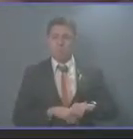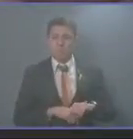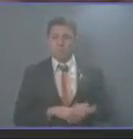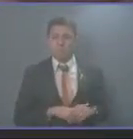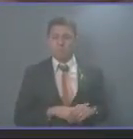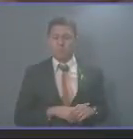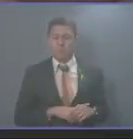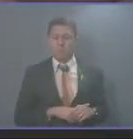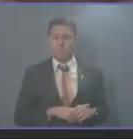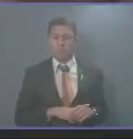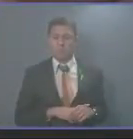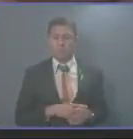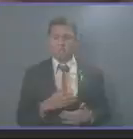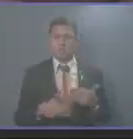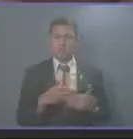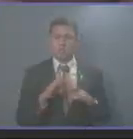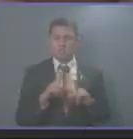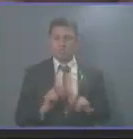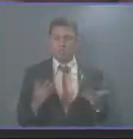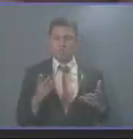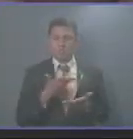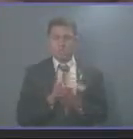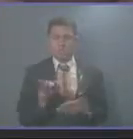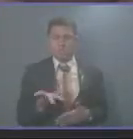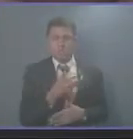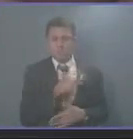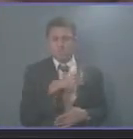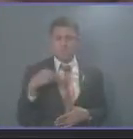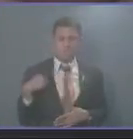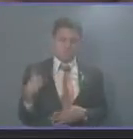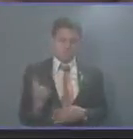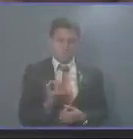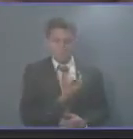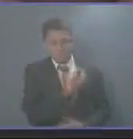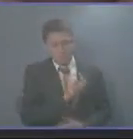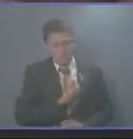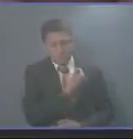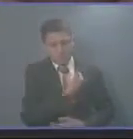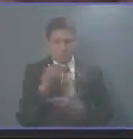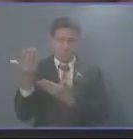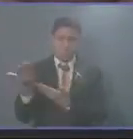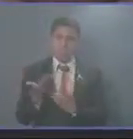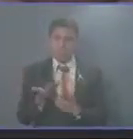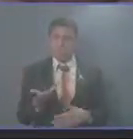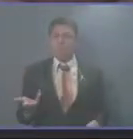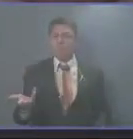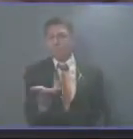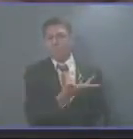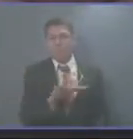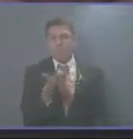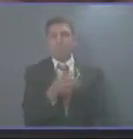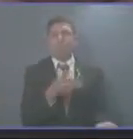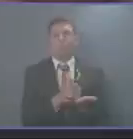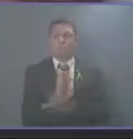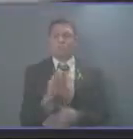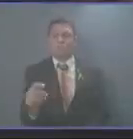supo que debía hacer algo por las familias salvadoreñas afectadas por el sismo,